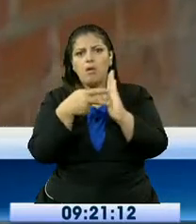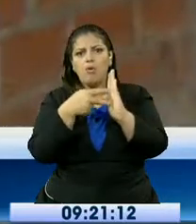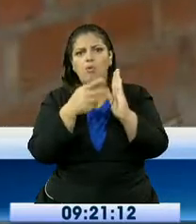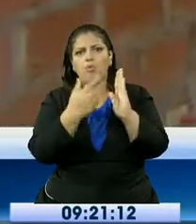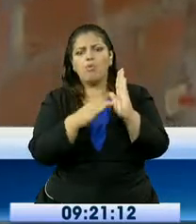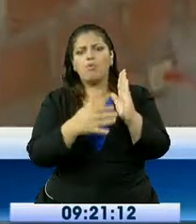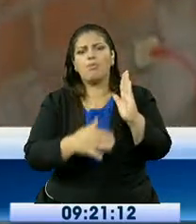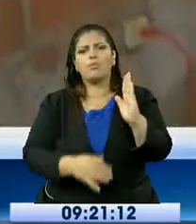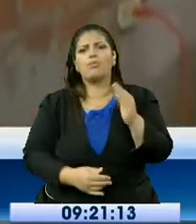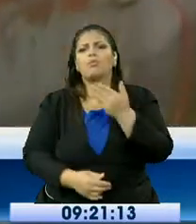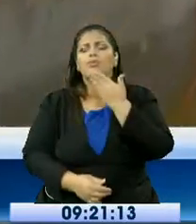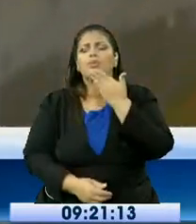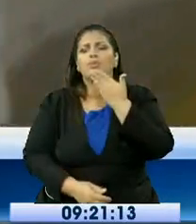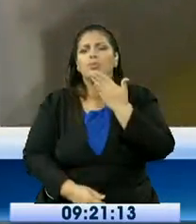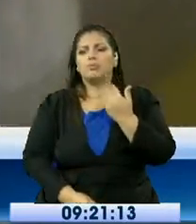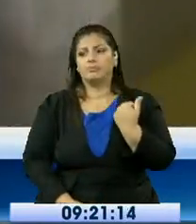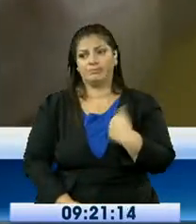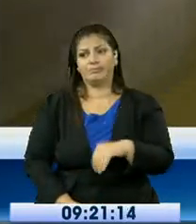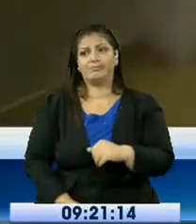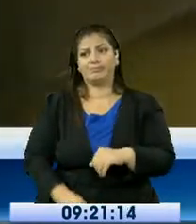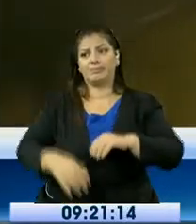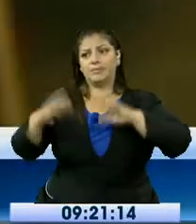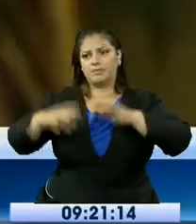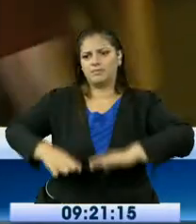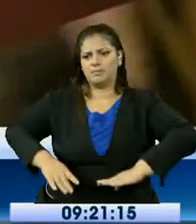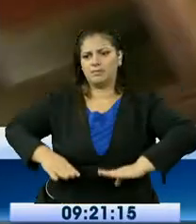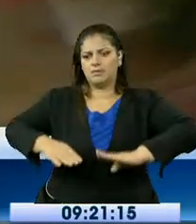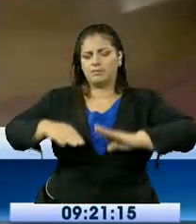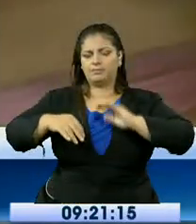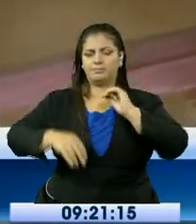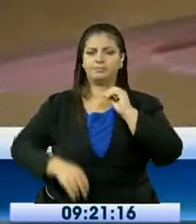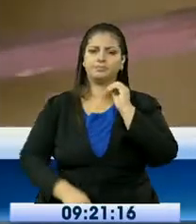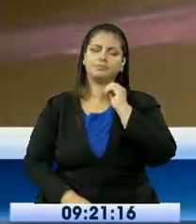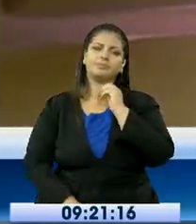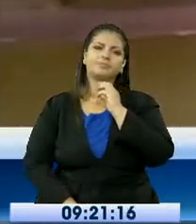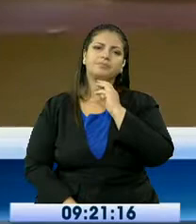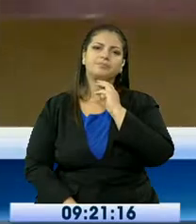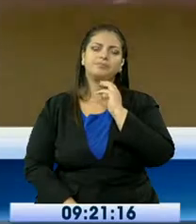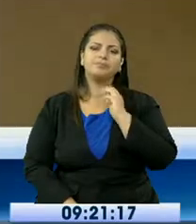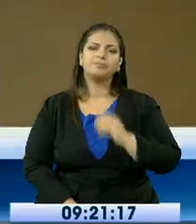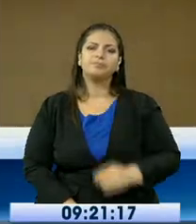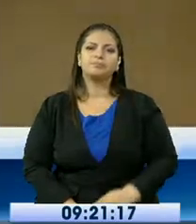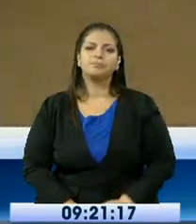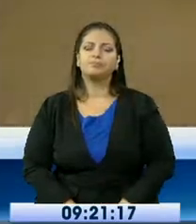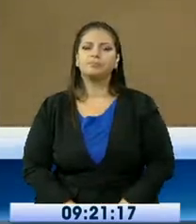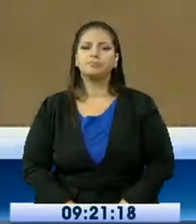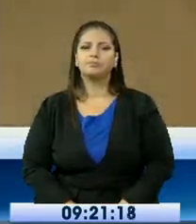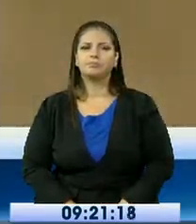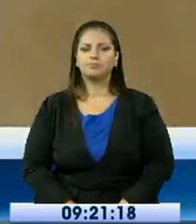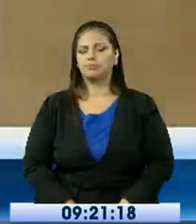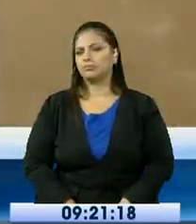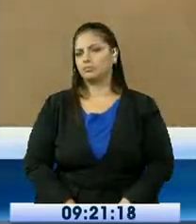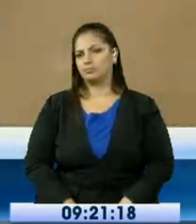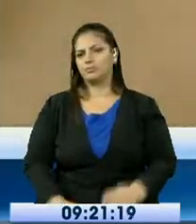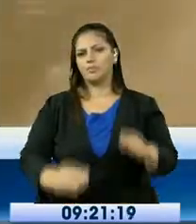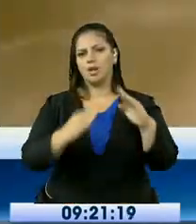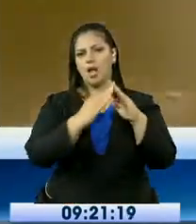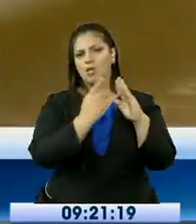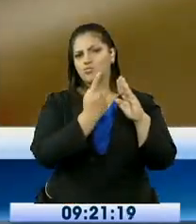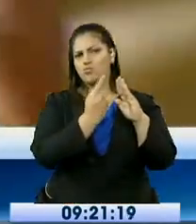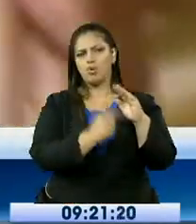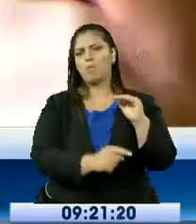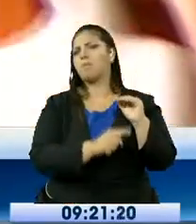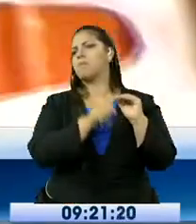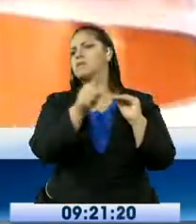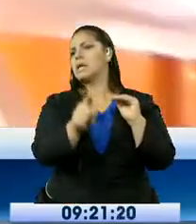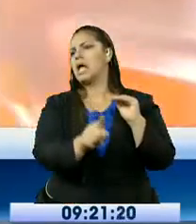aquí. Okay, sí. Perfecto. Vamos de inmediato, nos están indicando la presencia de más domicilios para ver si logramos graficar,